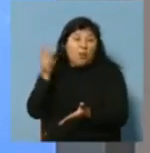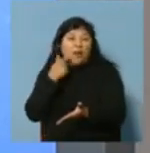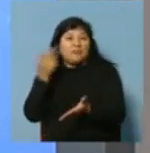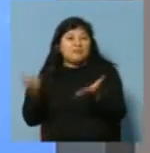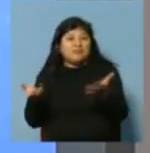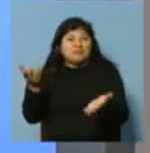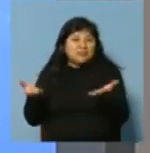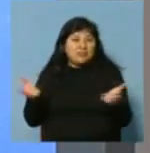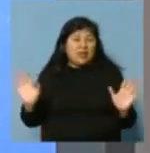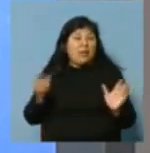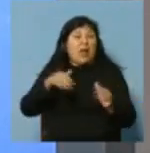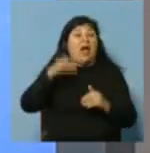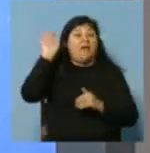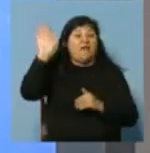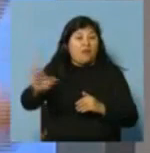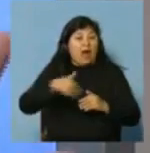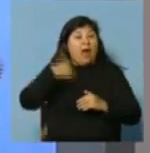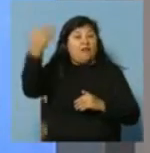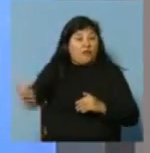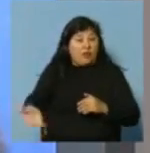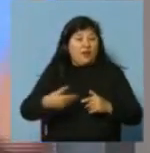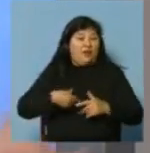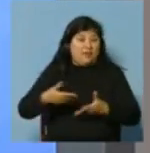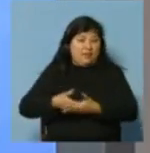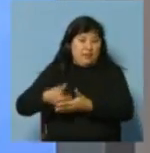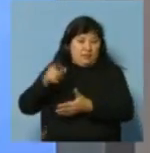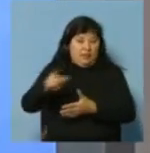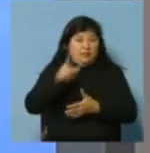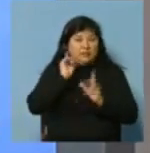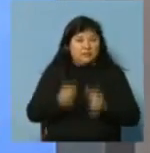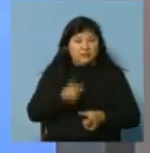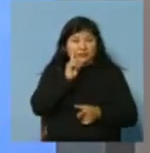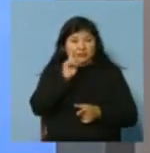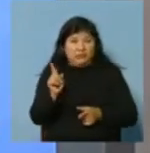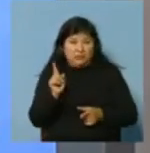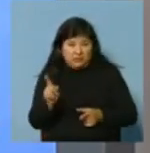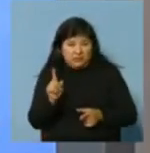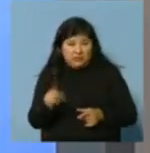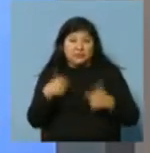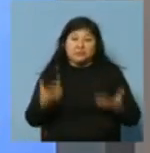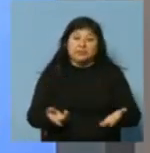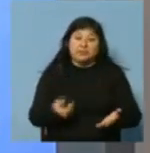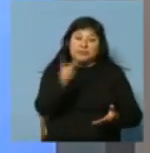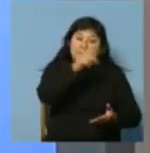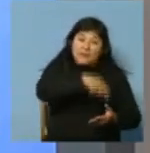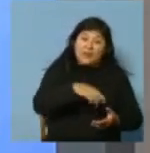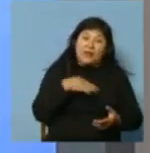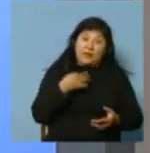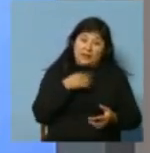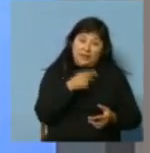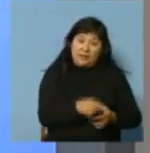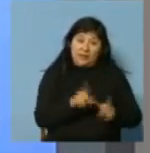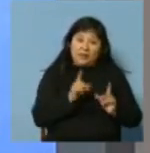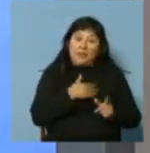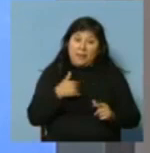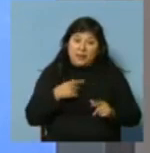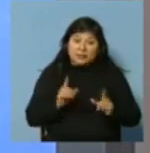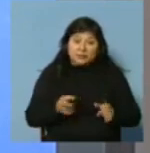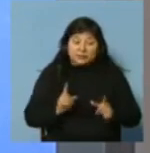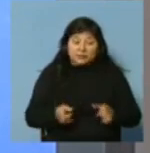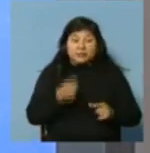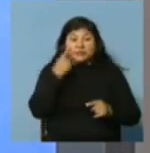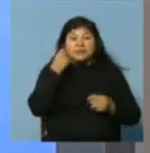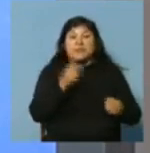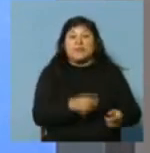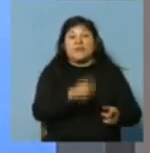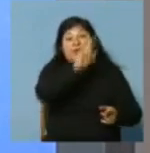fuera de la panza de la madre y ni hablar del peligro el que implicaba para para la vida y la salud de la madre que